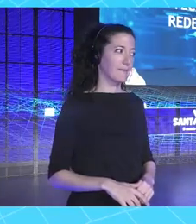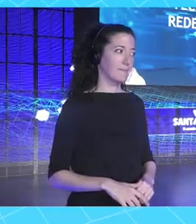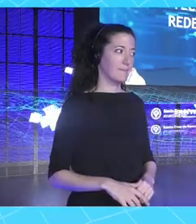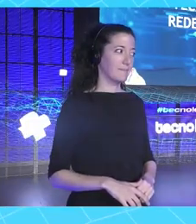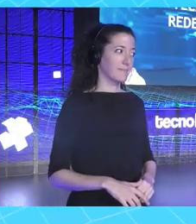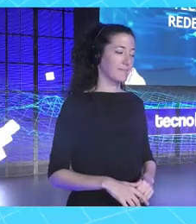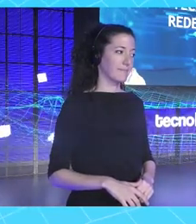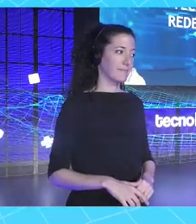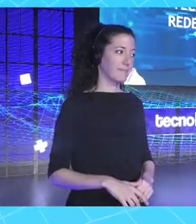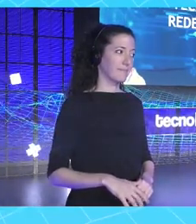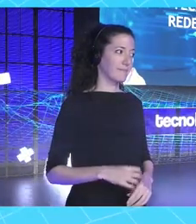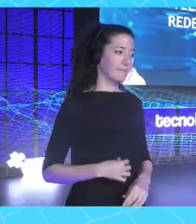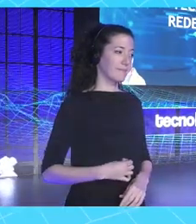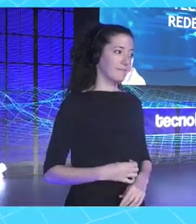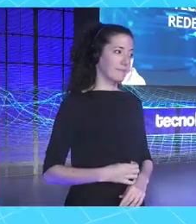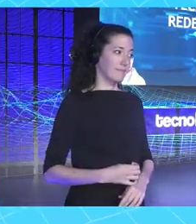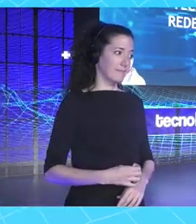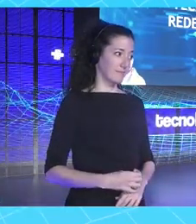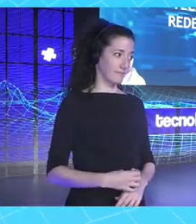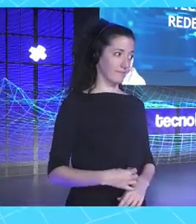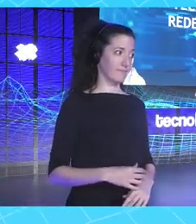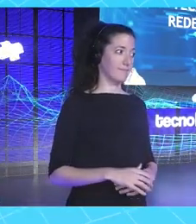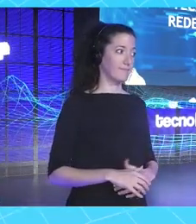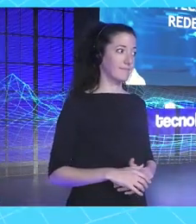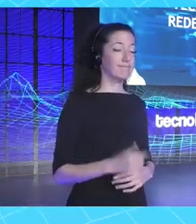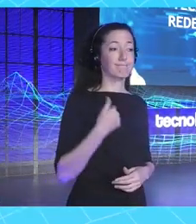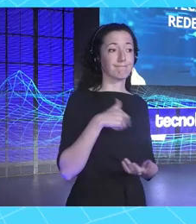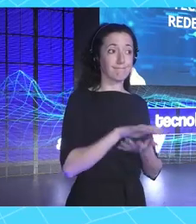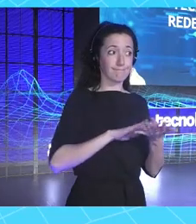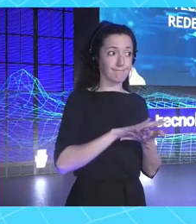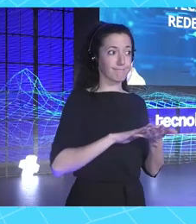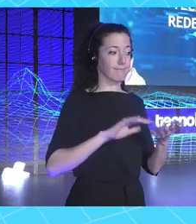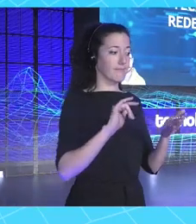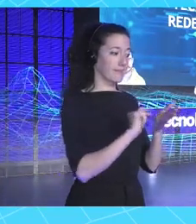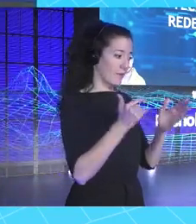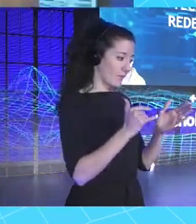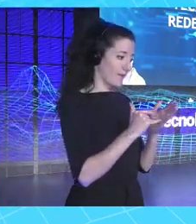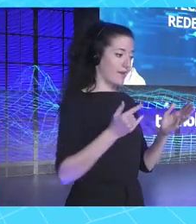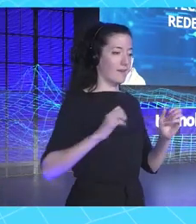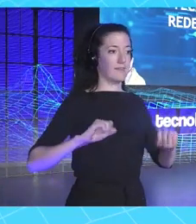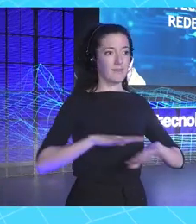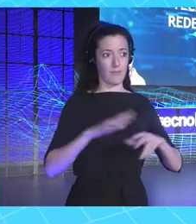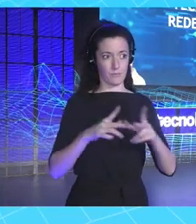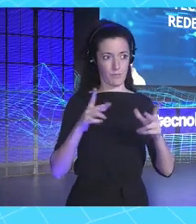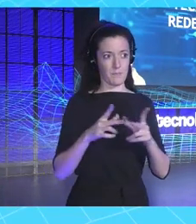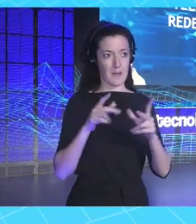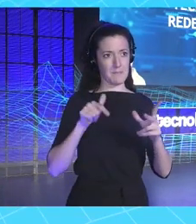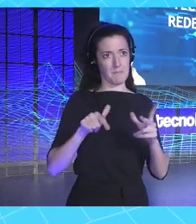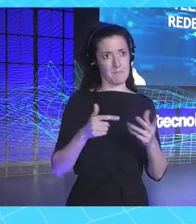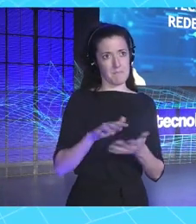y bueno yo voy a hablaros de tecnología y redes sociales redes sociales lo voy a tocar un poco menos